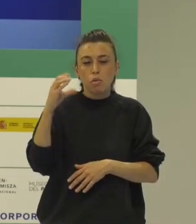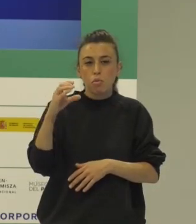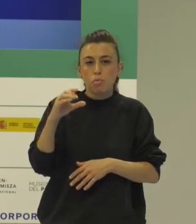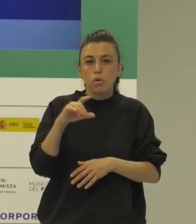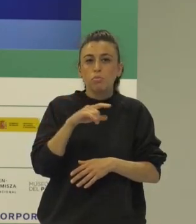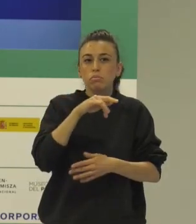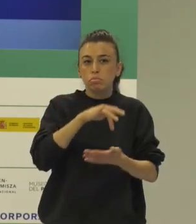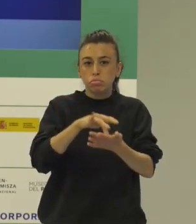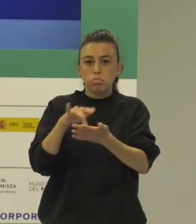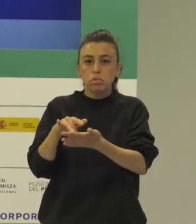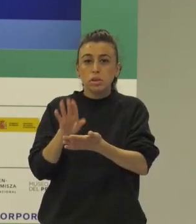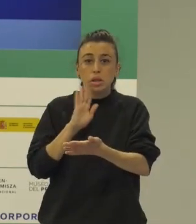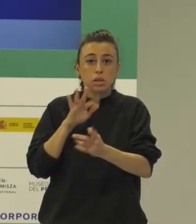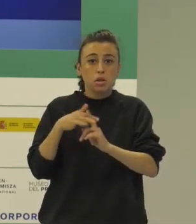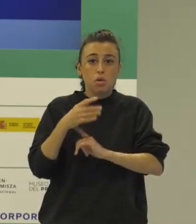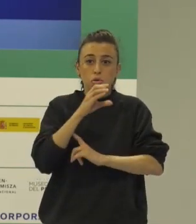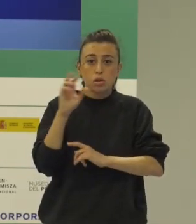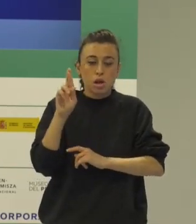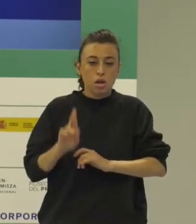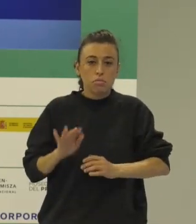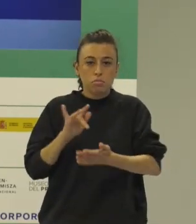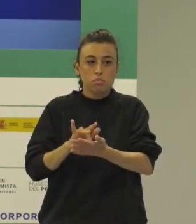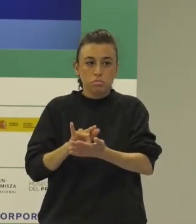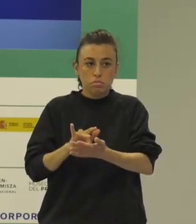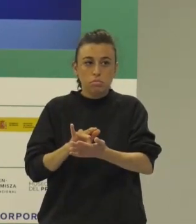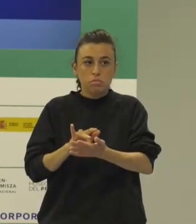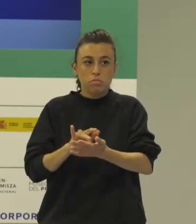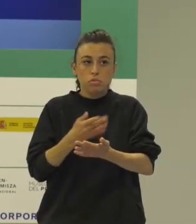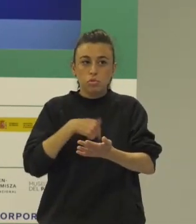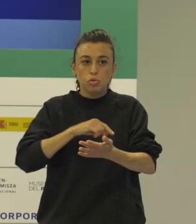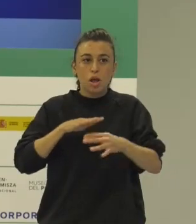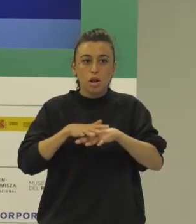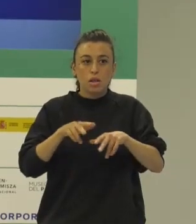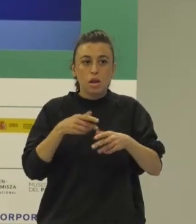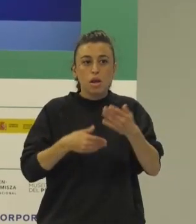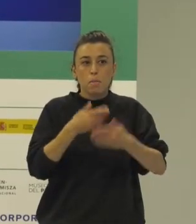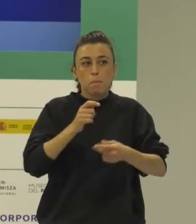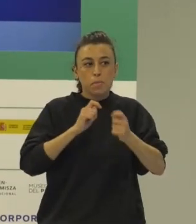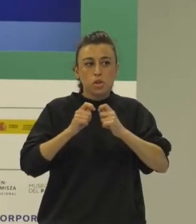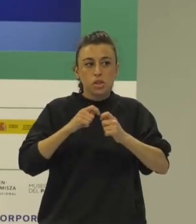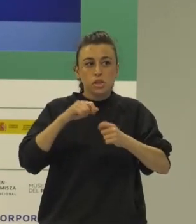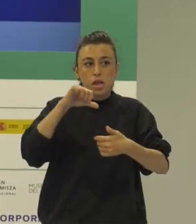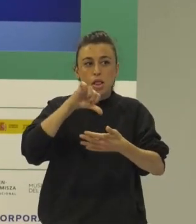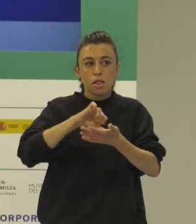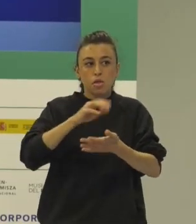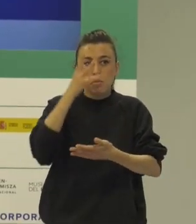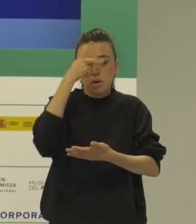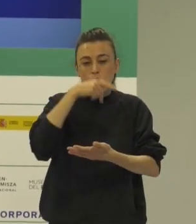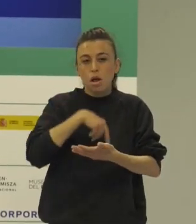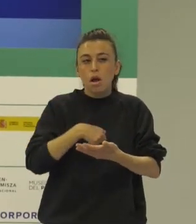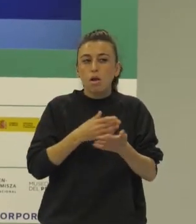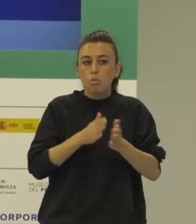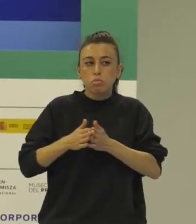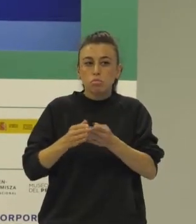y en este caso en Costa Rica. Ya nosotras en la red de periodistas centroamericanos muchos colegas han estado hablando de que son